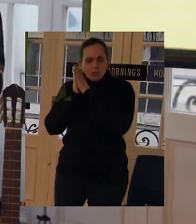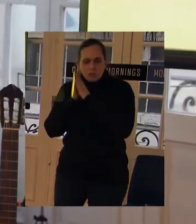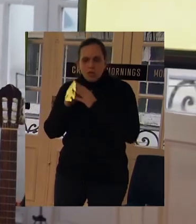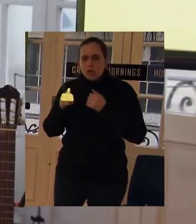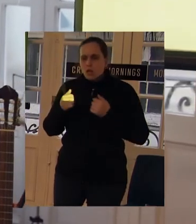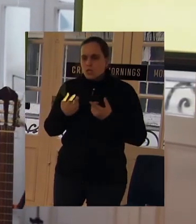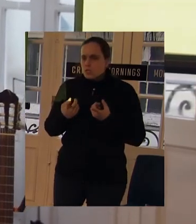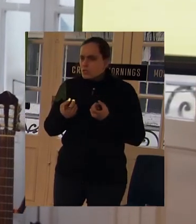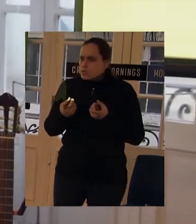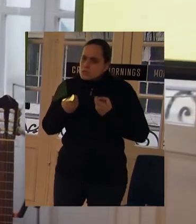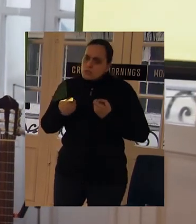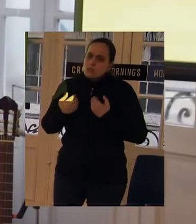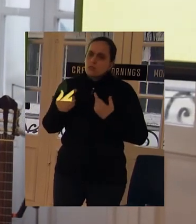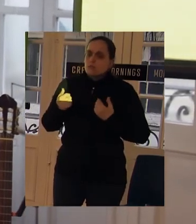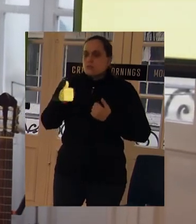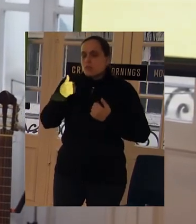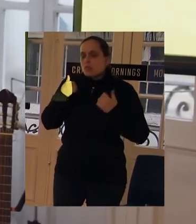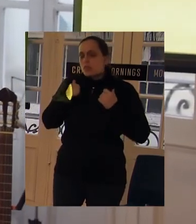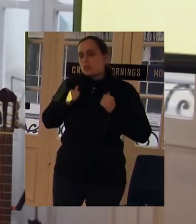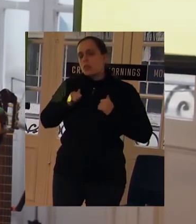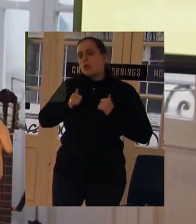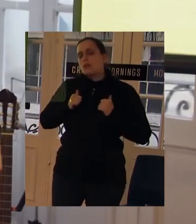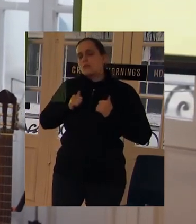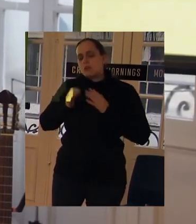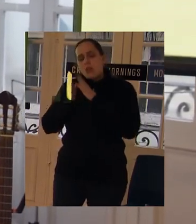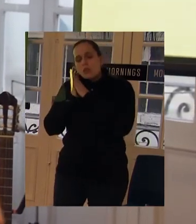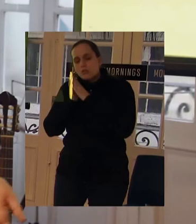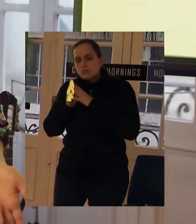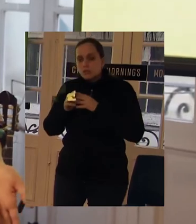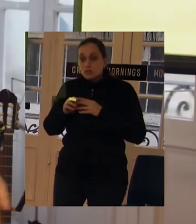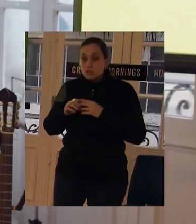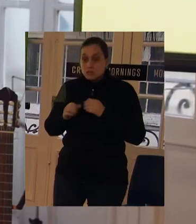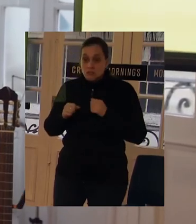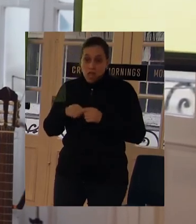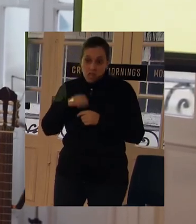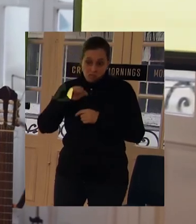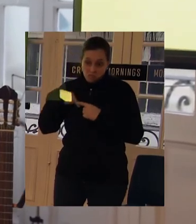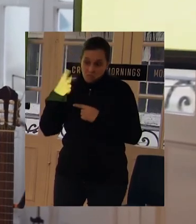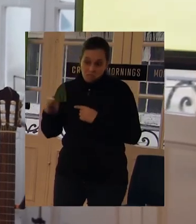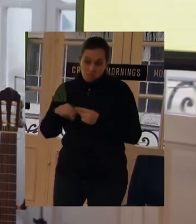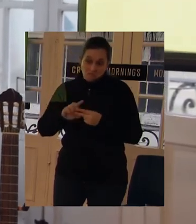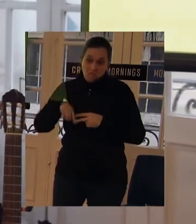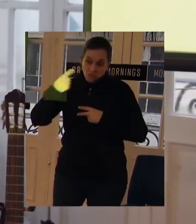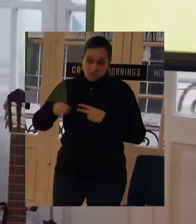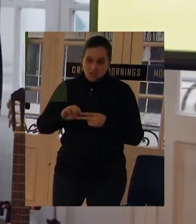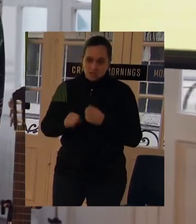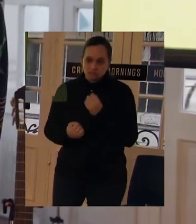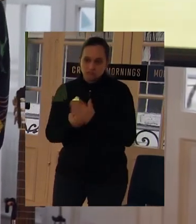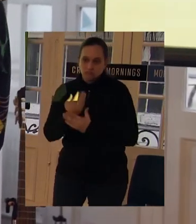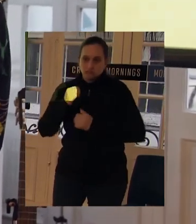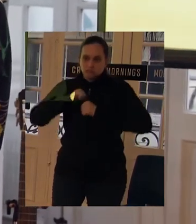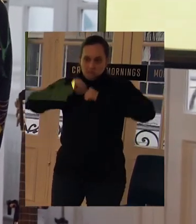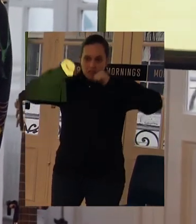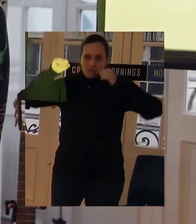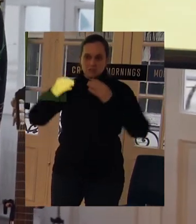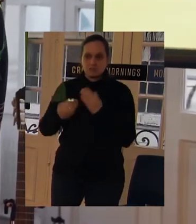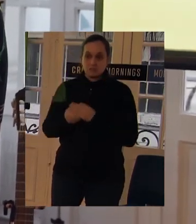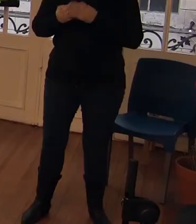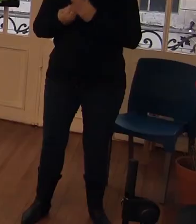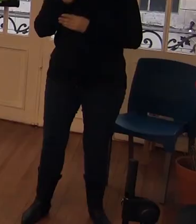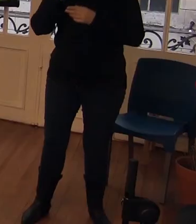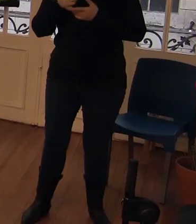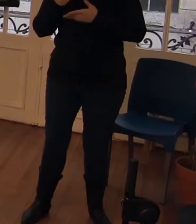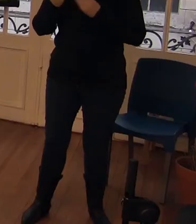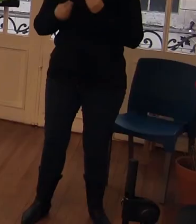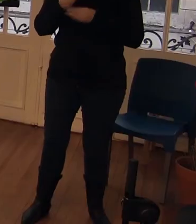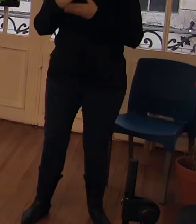me di el permiso de irme a dormir, al otro día me levantaba temprano y rendía el doble, un éxito. O, bueno, ok, estoy bloqueada